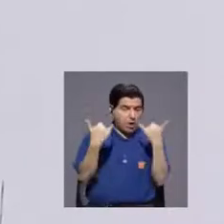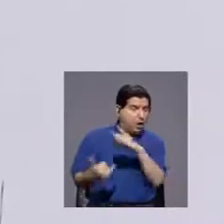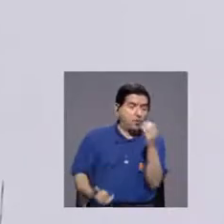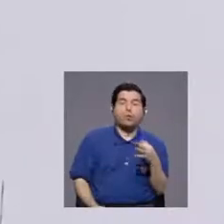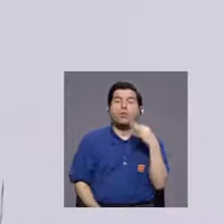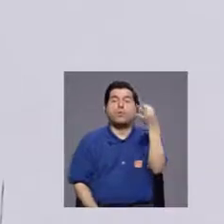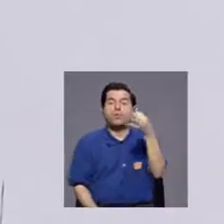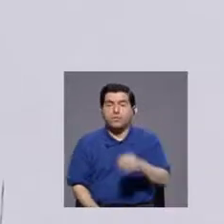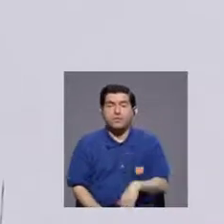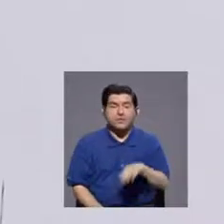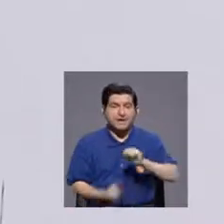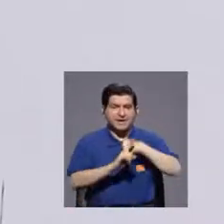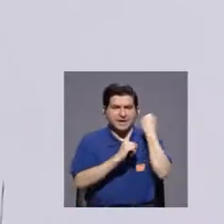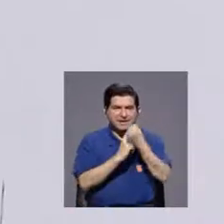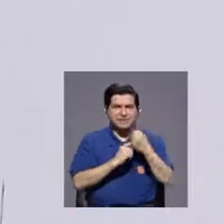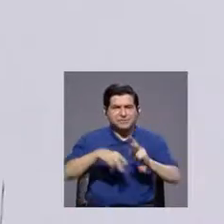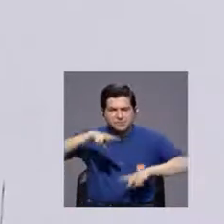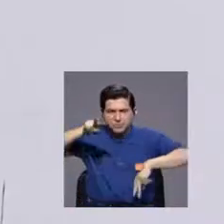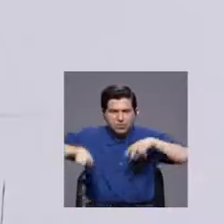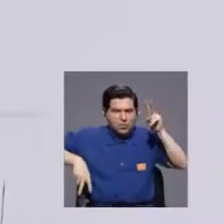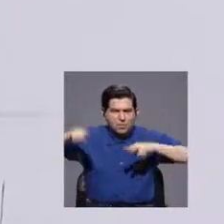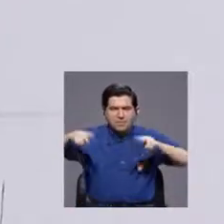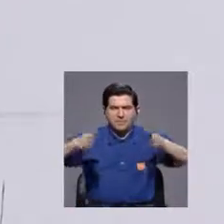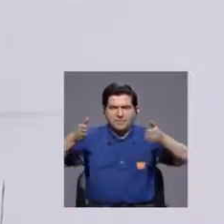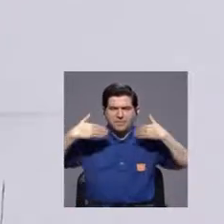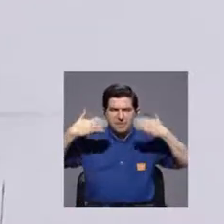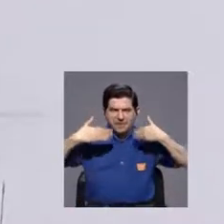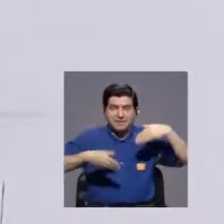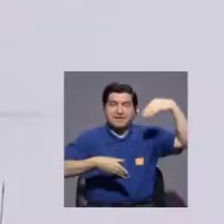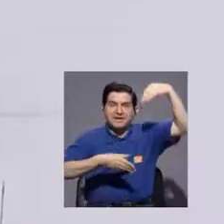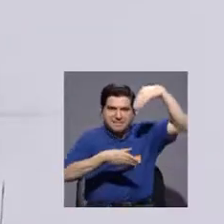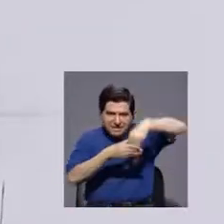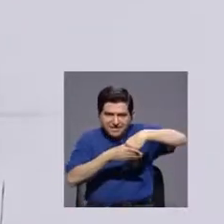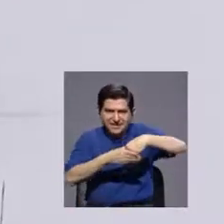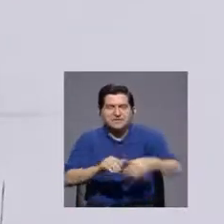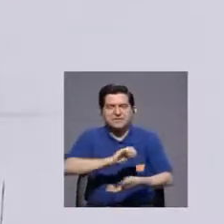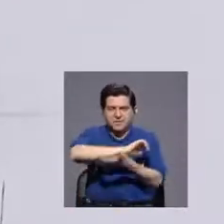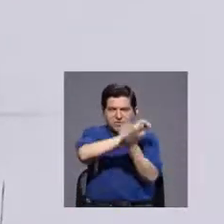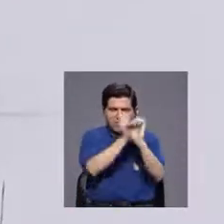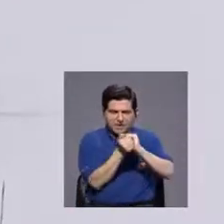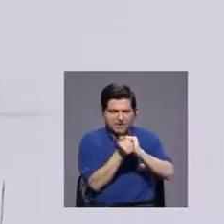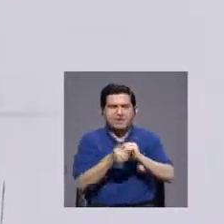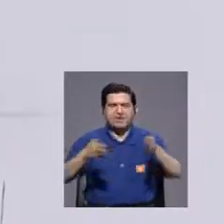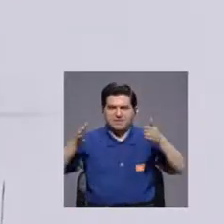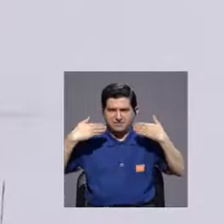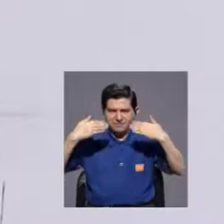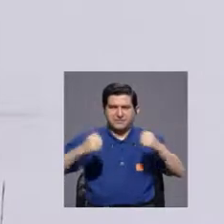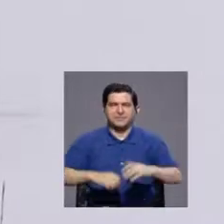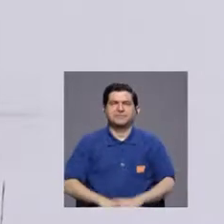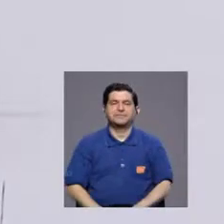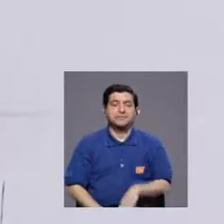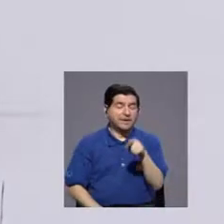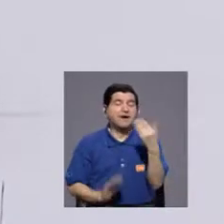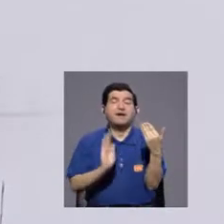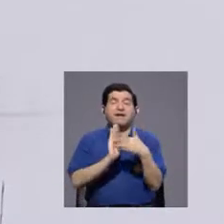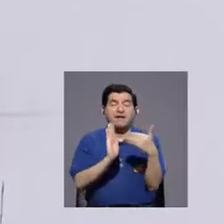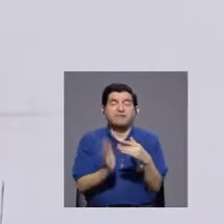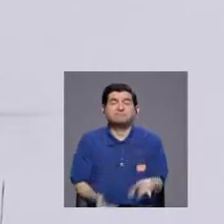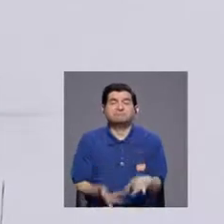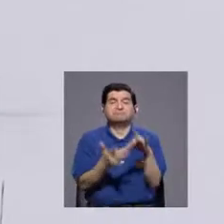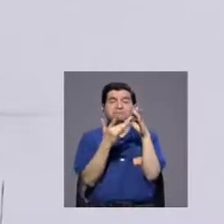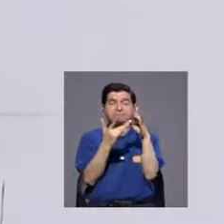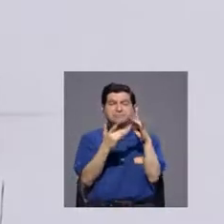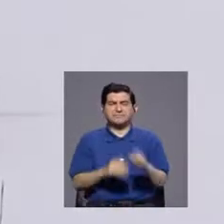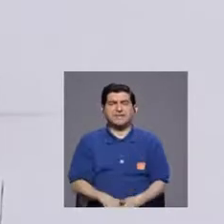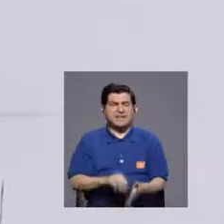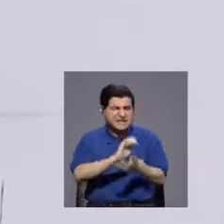la variabilidad le llamamos variabilidad y prima en el cual está inmerso el cambio climático entonces esto afecta más que todo en